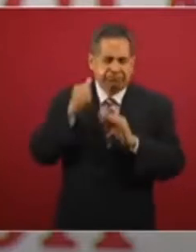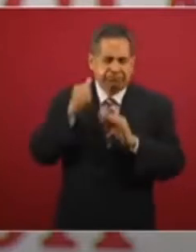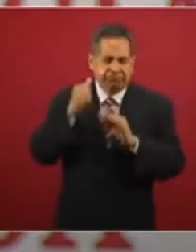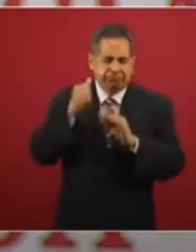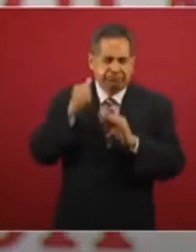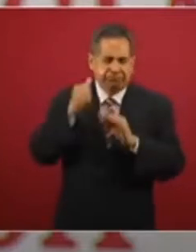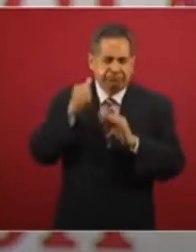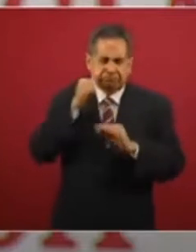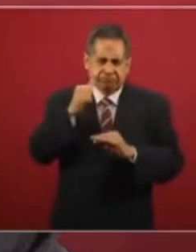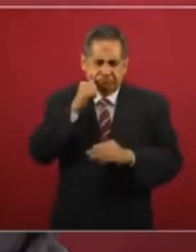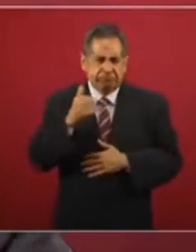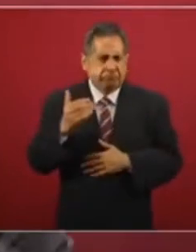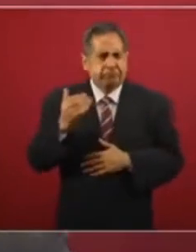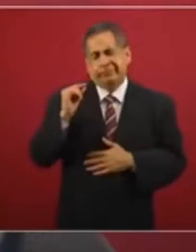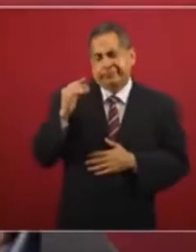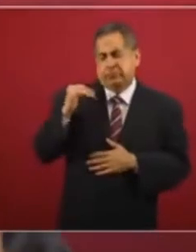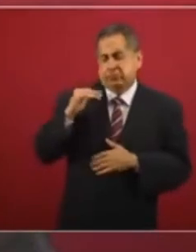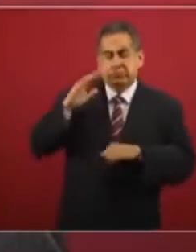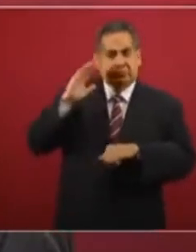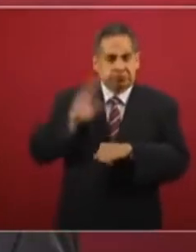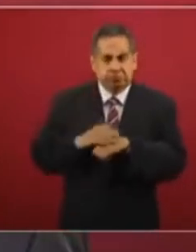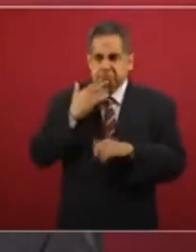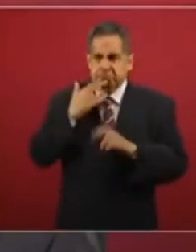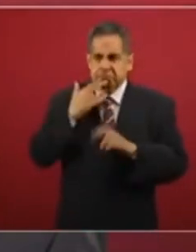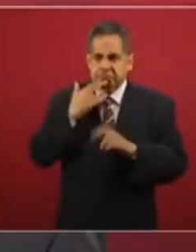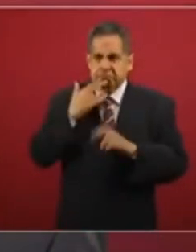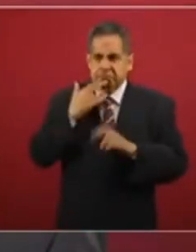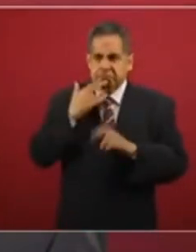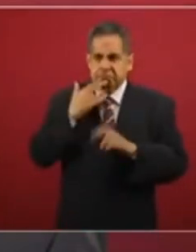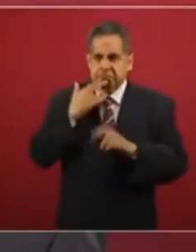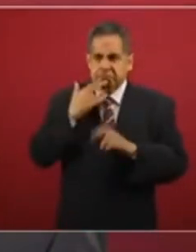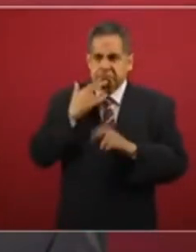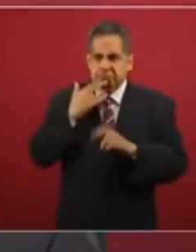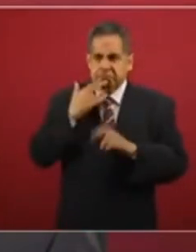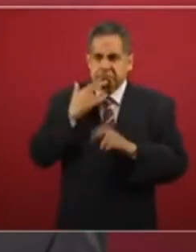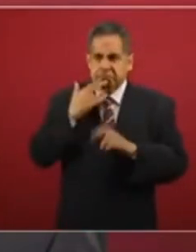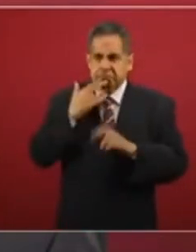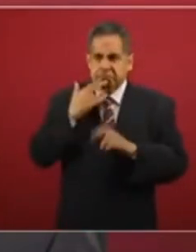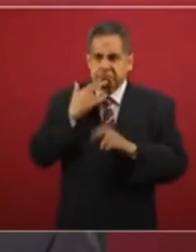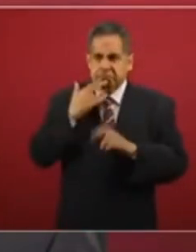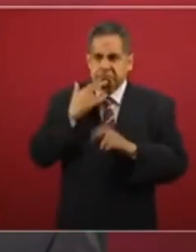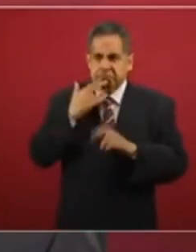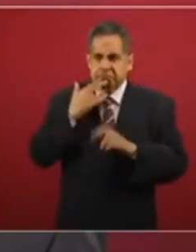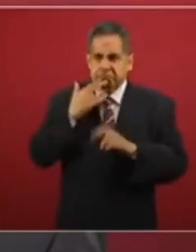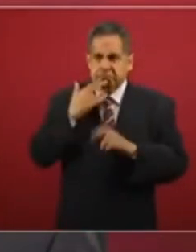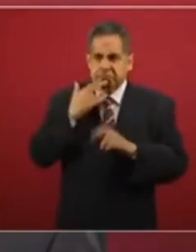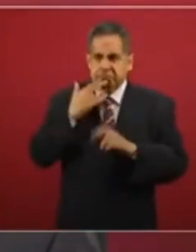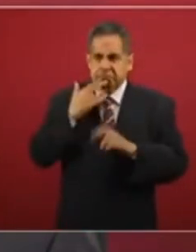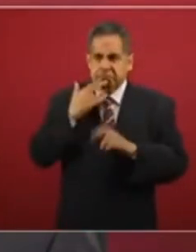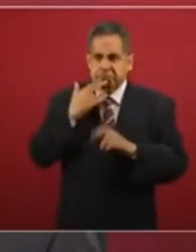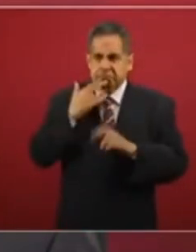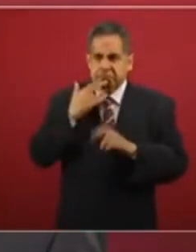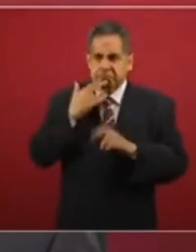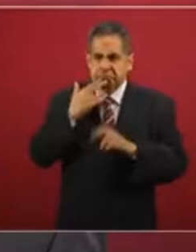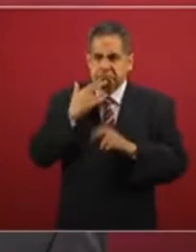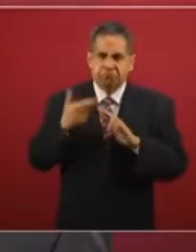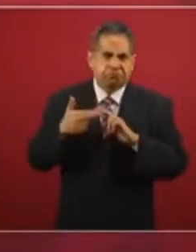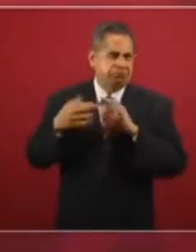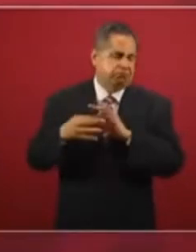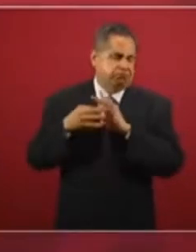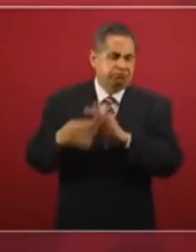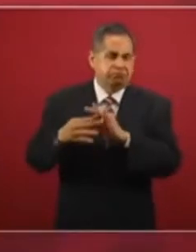but especially en esta circunstancia, la pandemia. During this pandemic